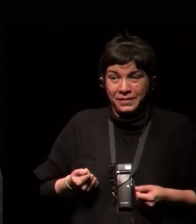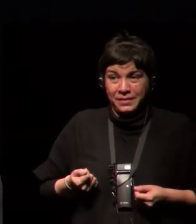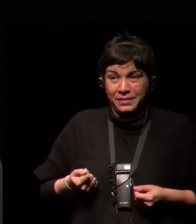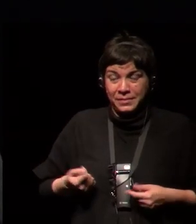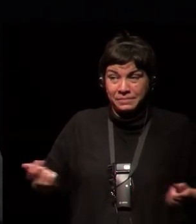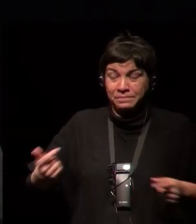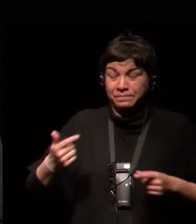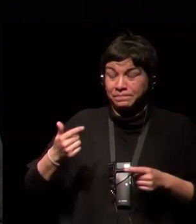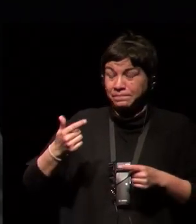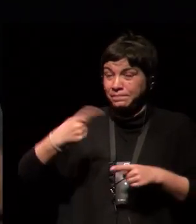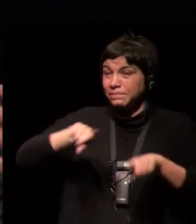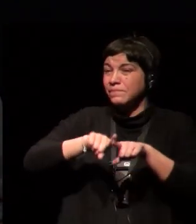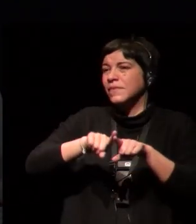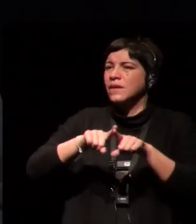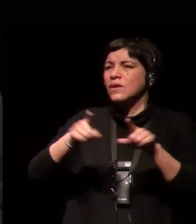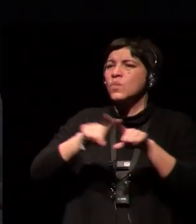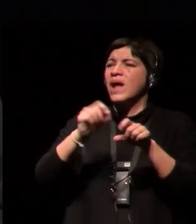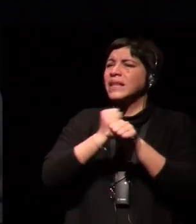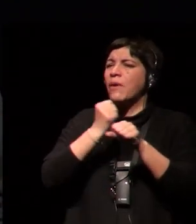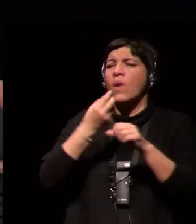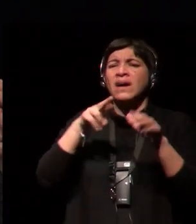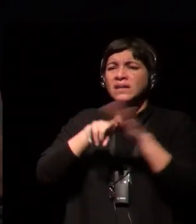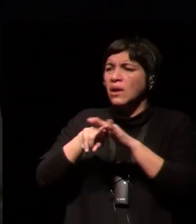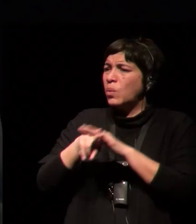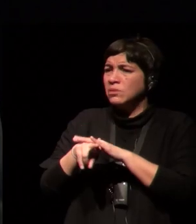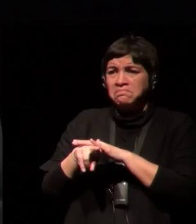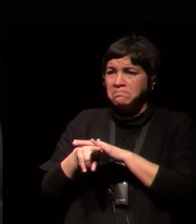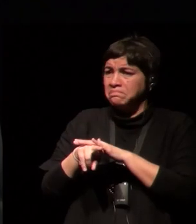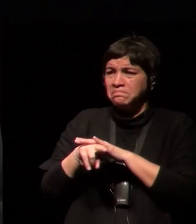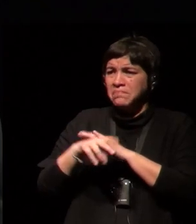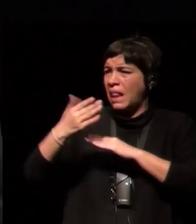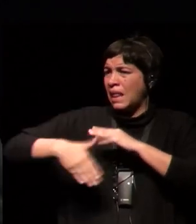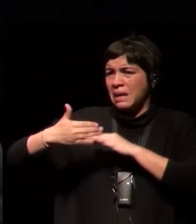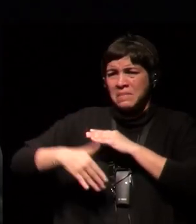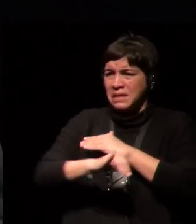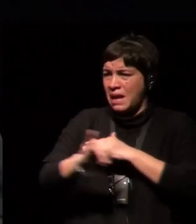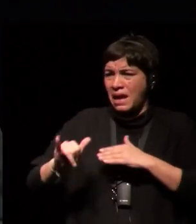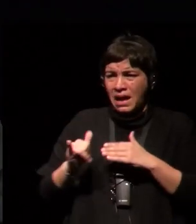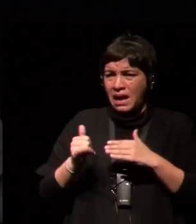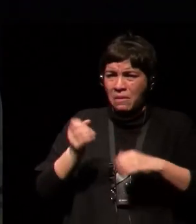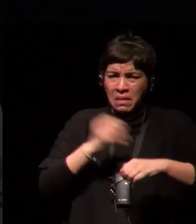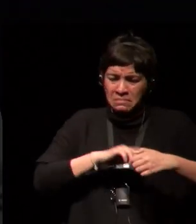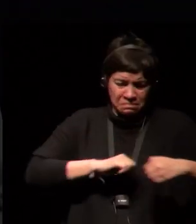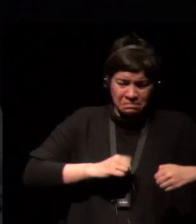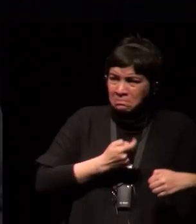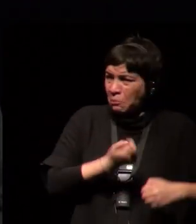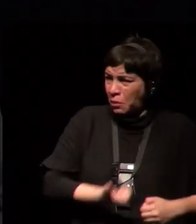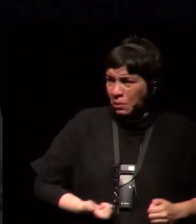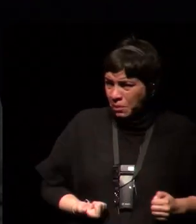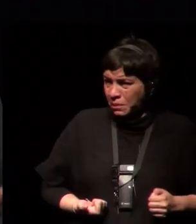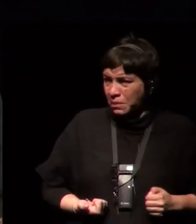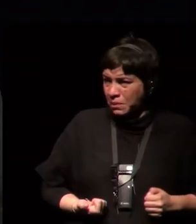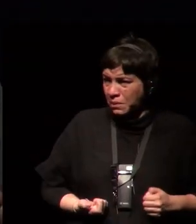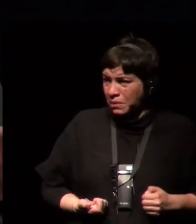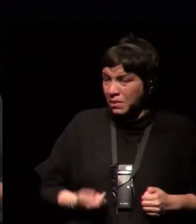sin recursos. Nuestros recursos son limitados, nuestros fondos son limitados y nosotros somos territoriales. Además, yo no